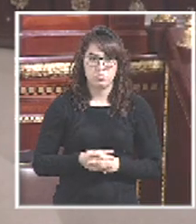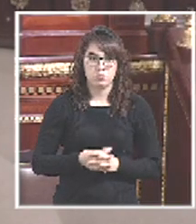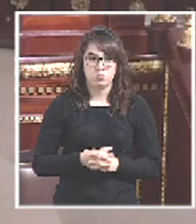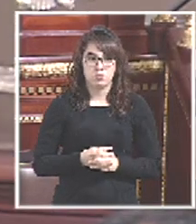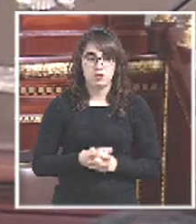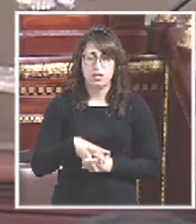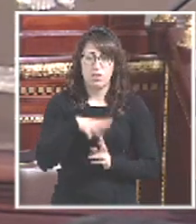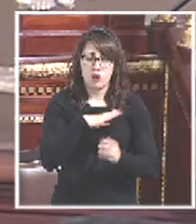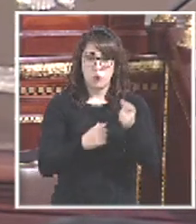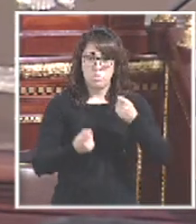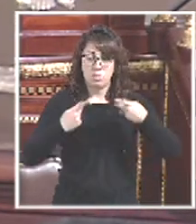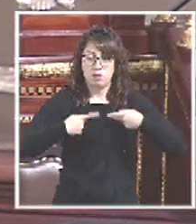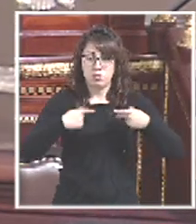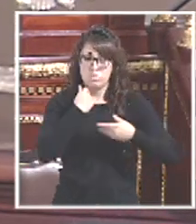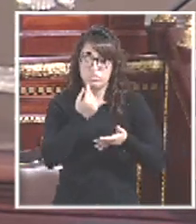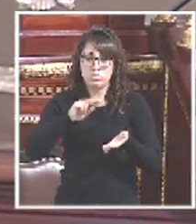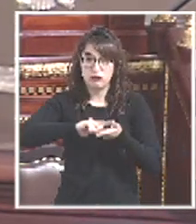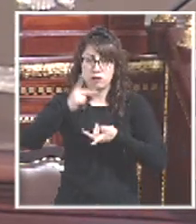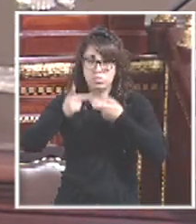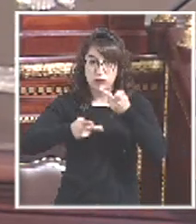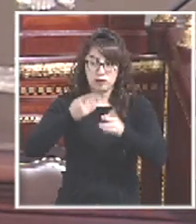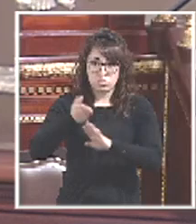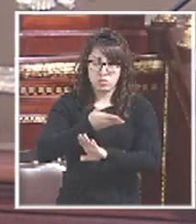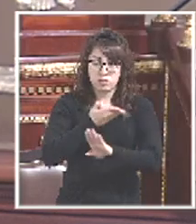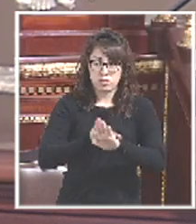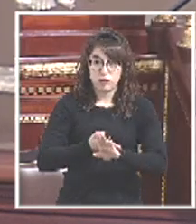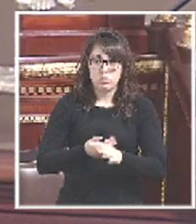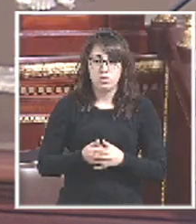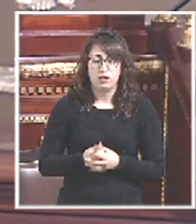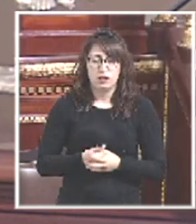Esta discusión, la proposición, ¿existen oradores en contra?